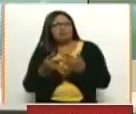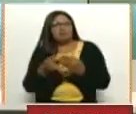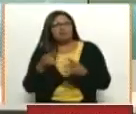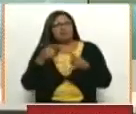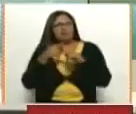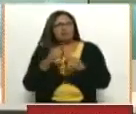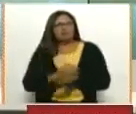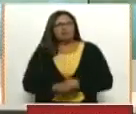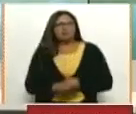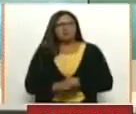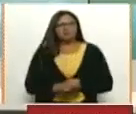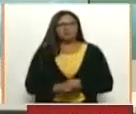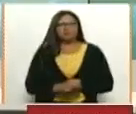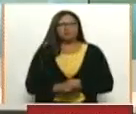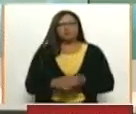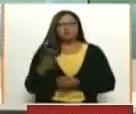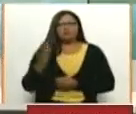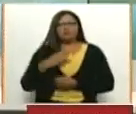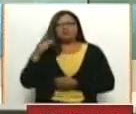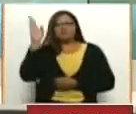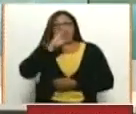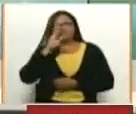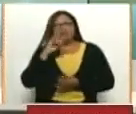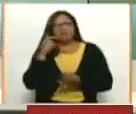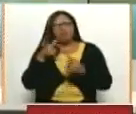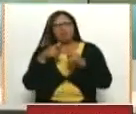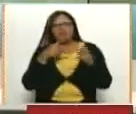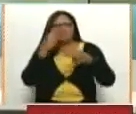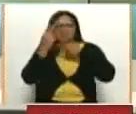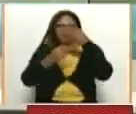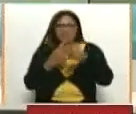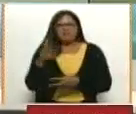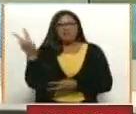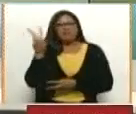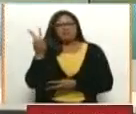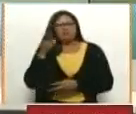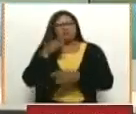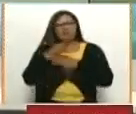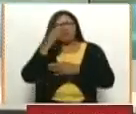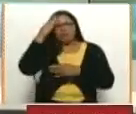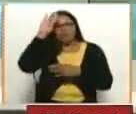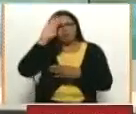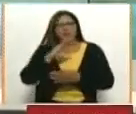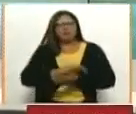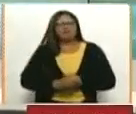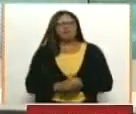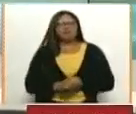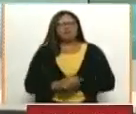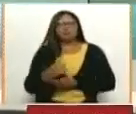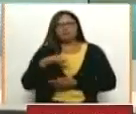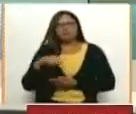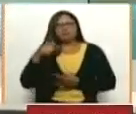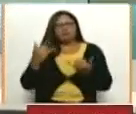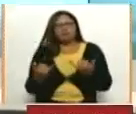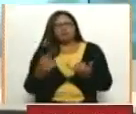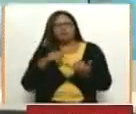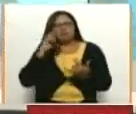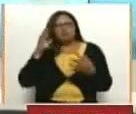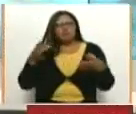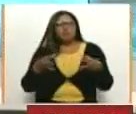Vladimir Putin, viene de Brasil, visita Venezuela y va a Cuba también, en momentos cuando también Estados